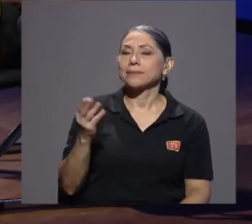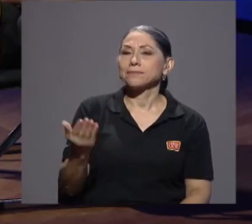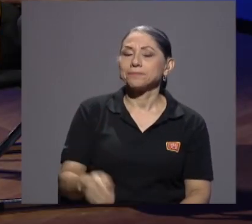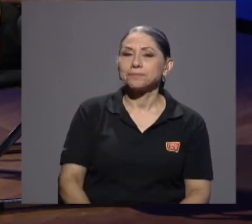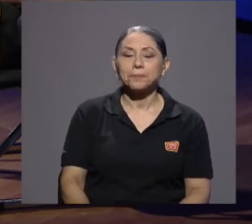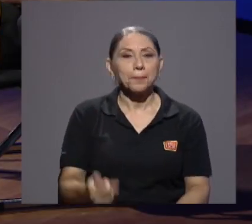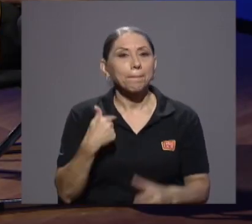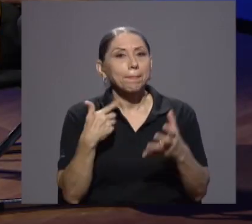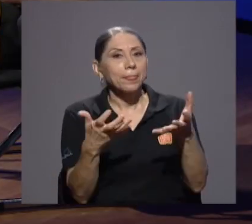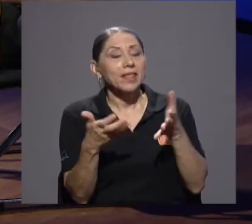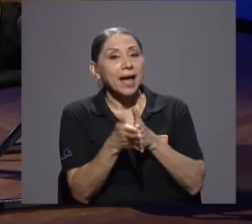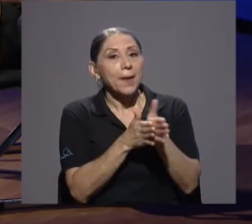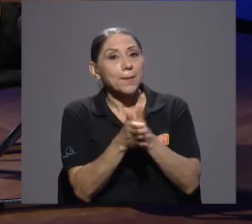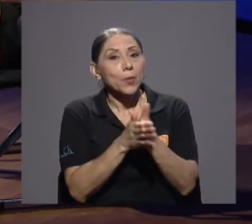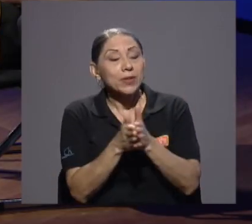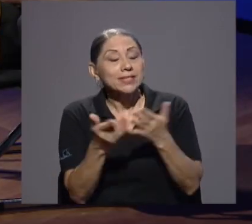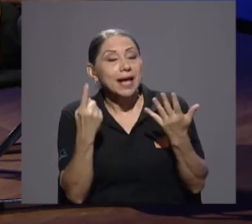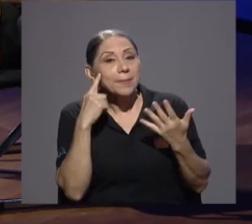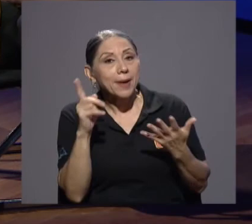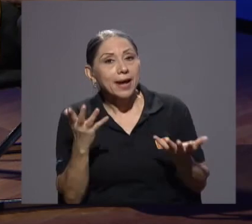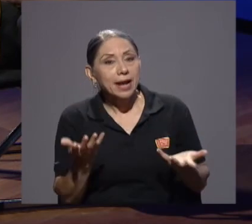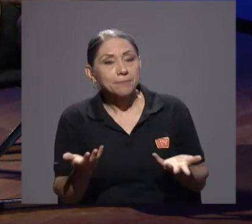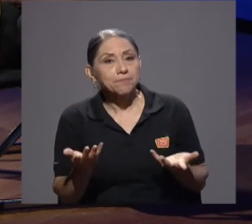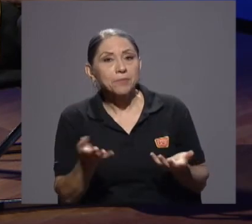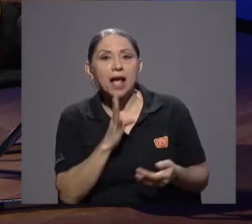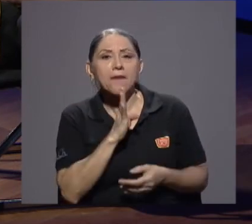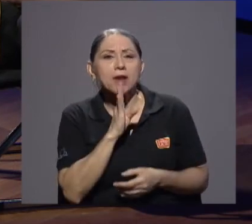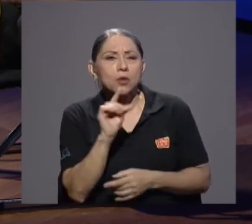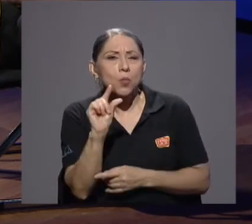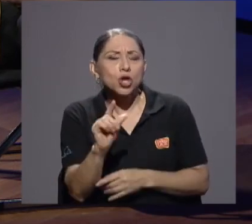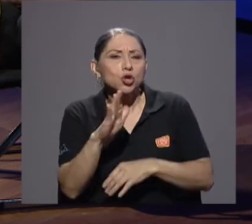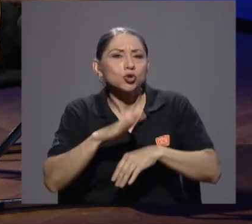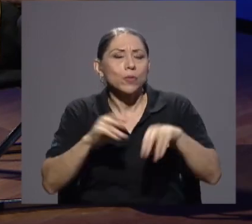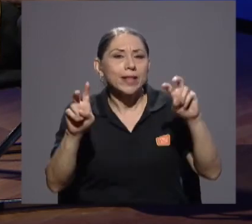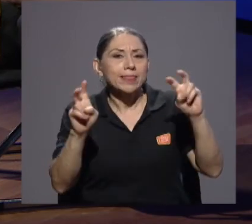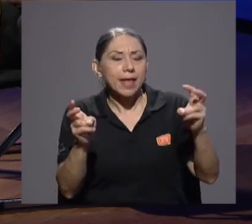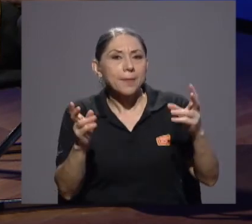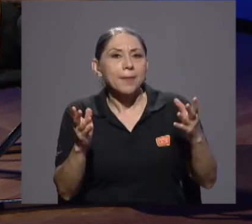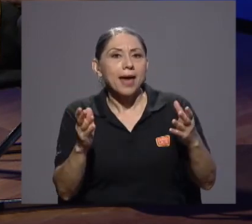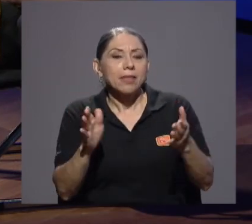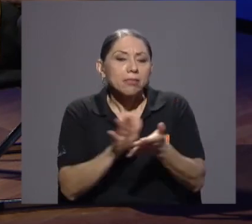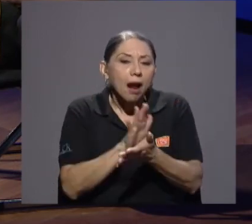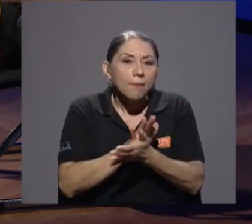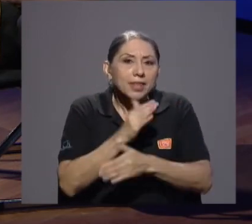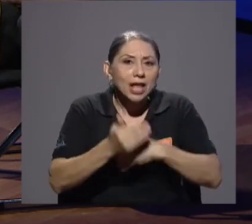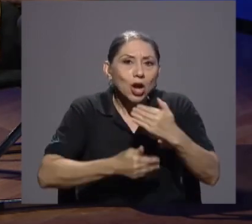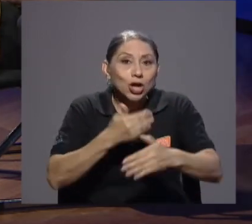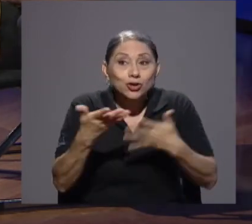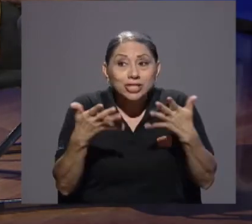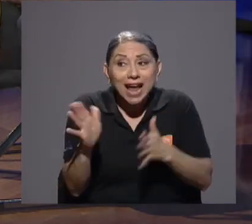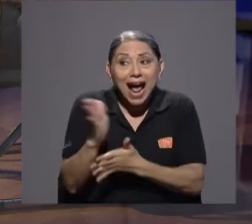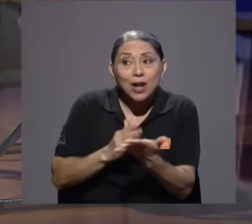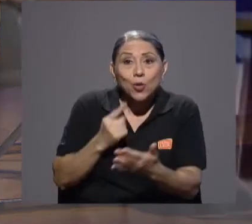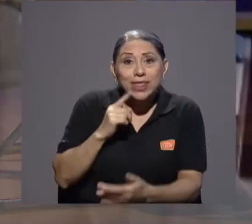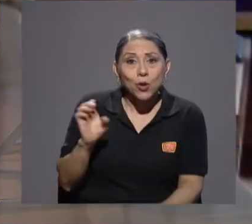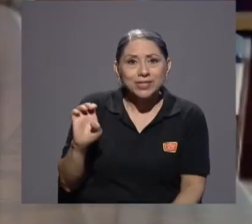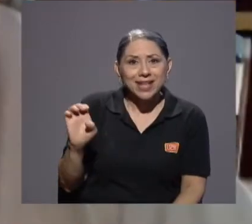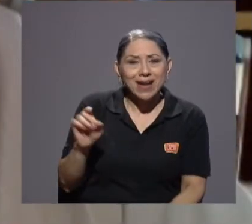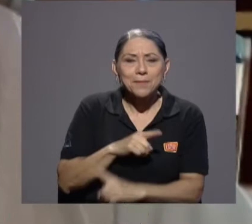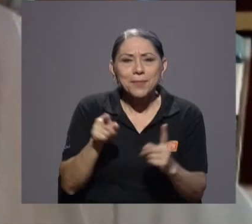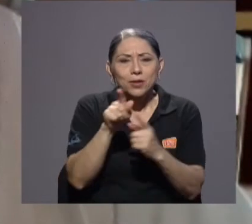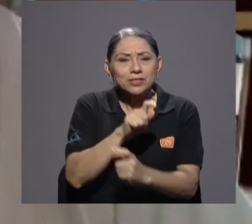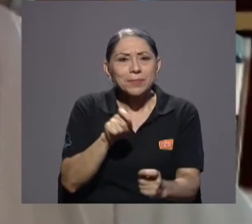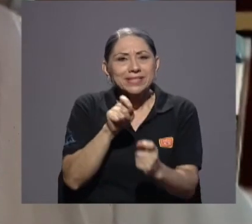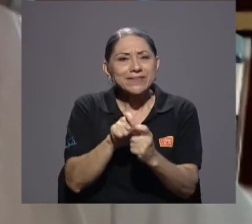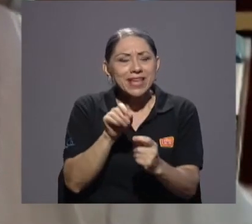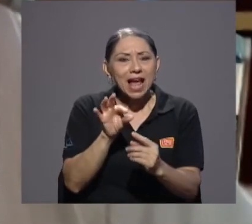Yo quisiera aprovechar este par de minutos para hablar un poquito también sobre el tema tramitológico, que ya algo dijo Esteban, pero específicamente sobre